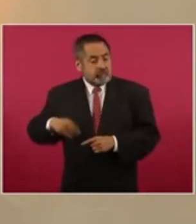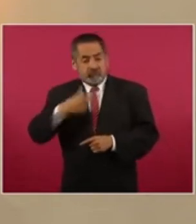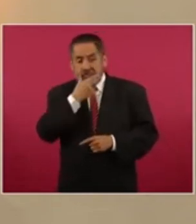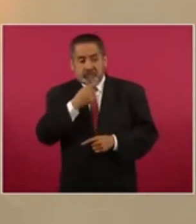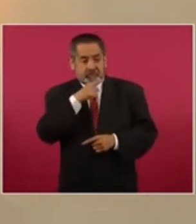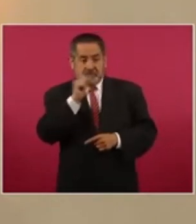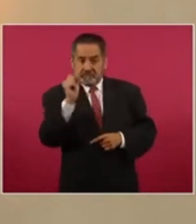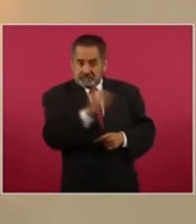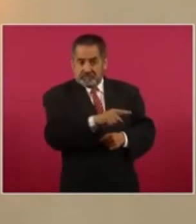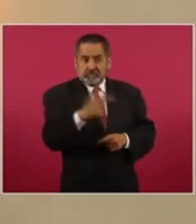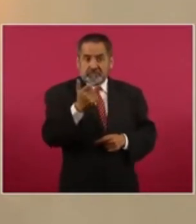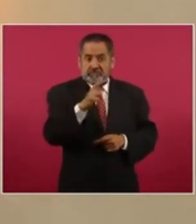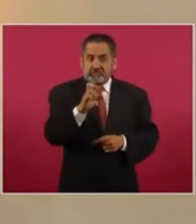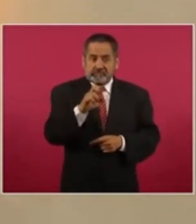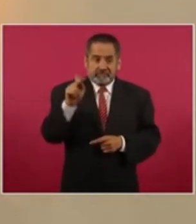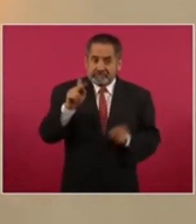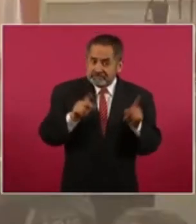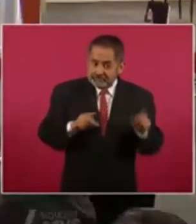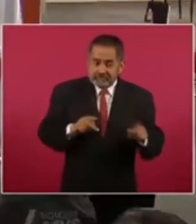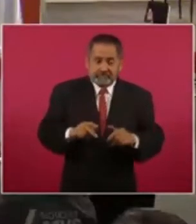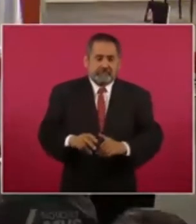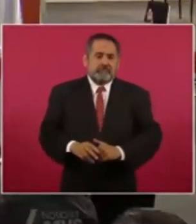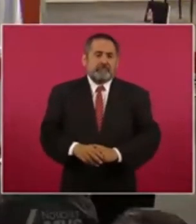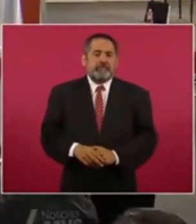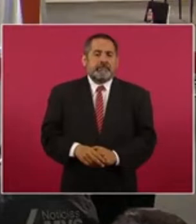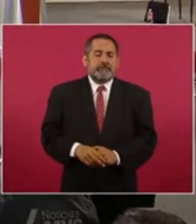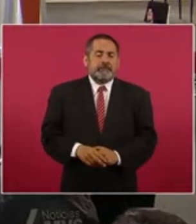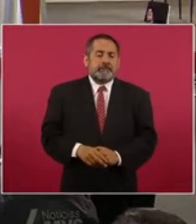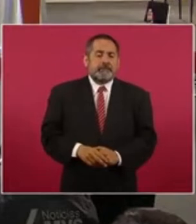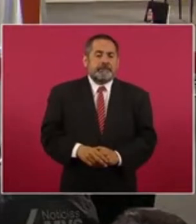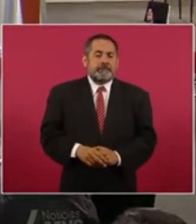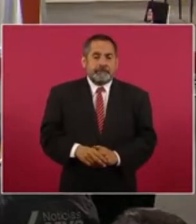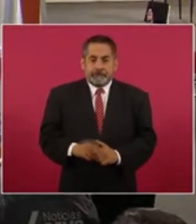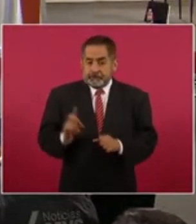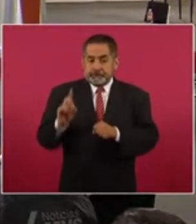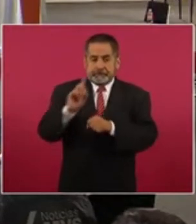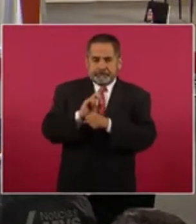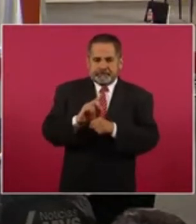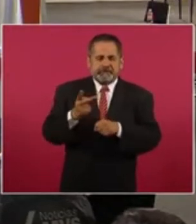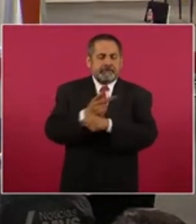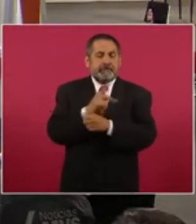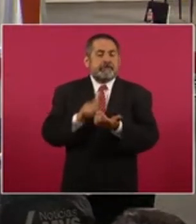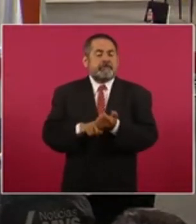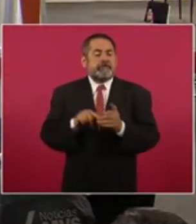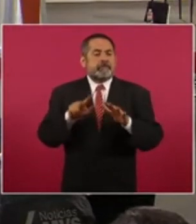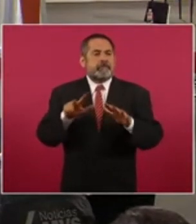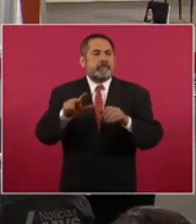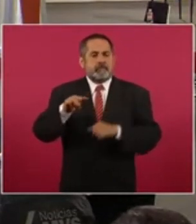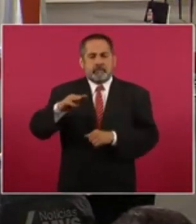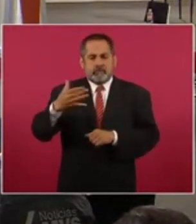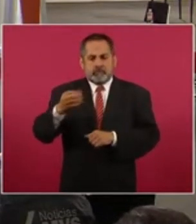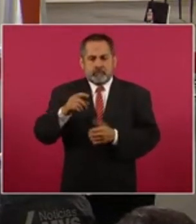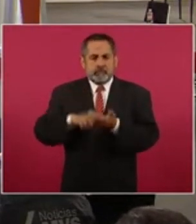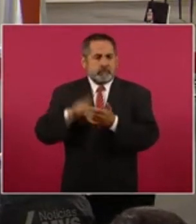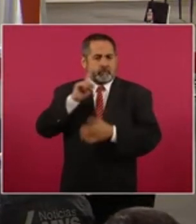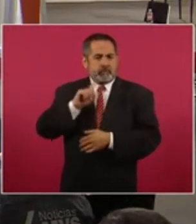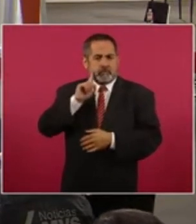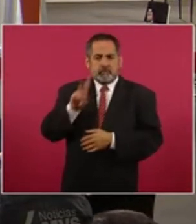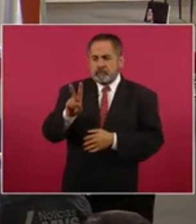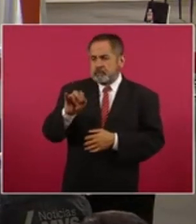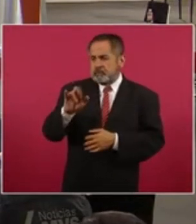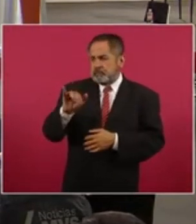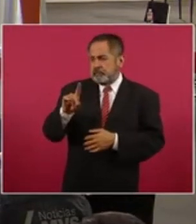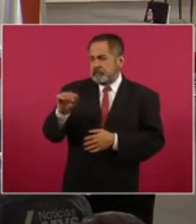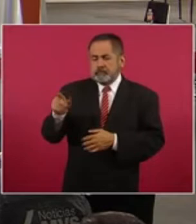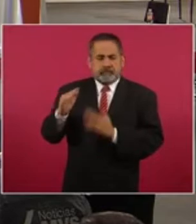con esta persona. Siguiente. El día de los hechos, el 18 de mayo, Viridiana sale de su